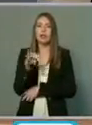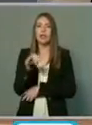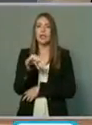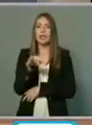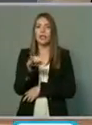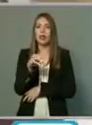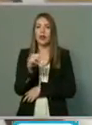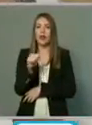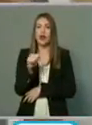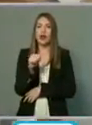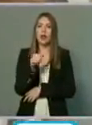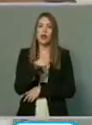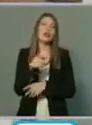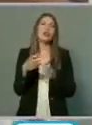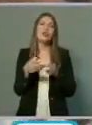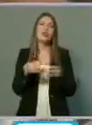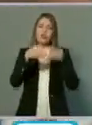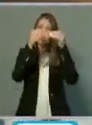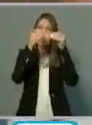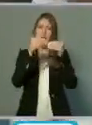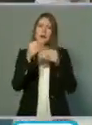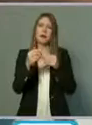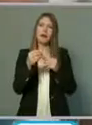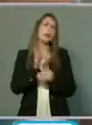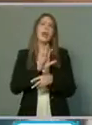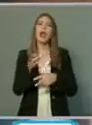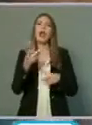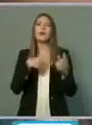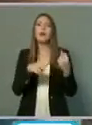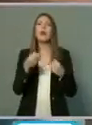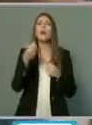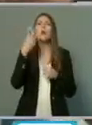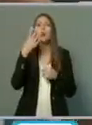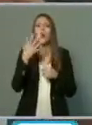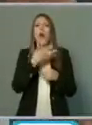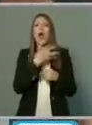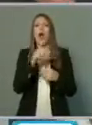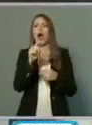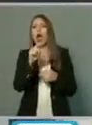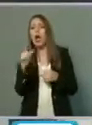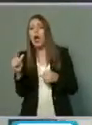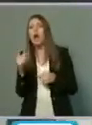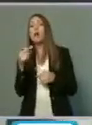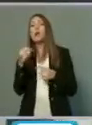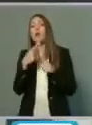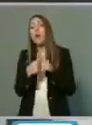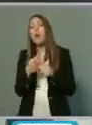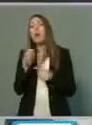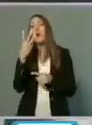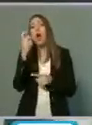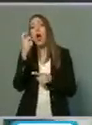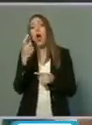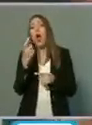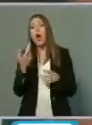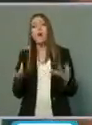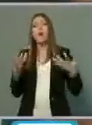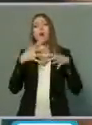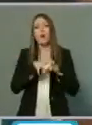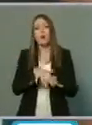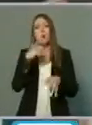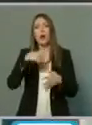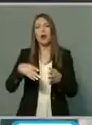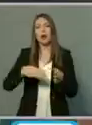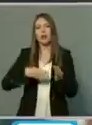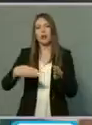general en todos los sobrecitos viene qué cantidad de quinoa por qué cantidad de agua lo vamos a mezclar para cocinarlo. Esto es